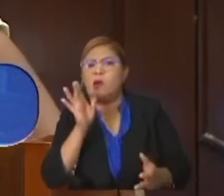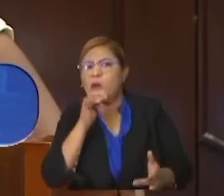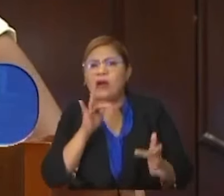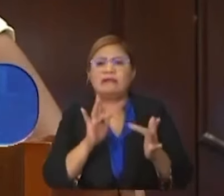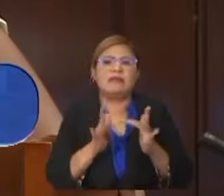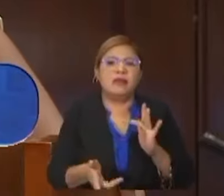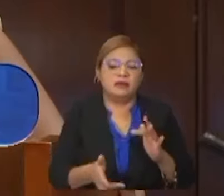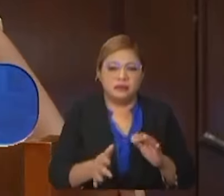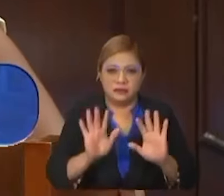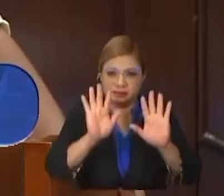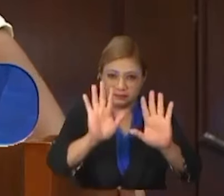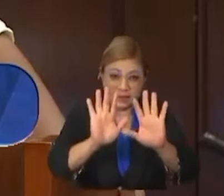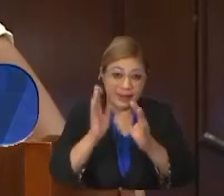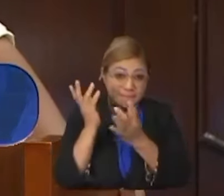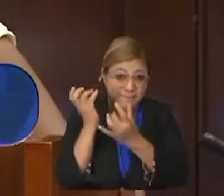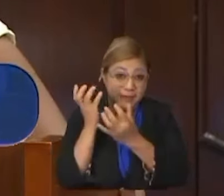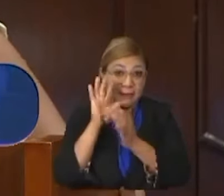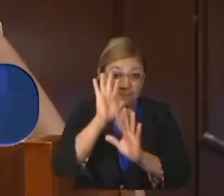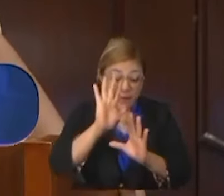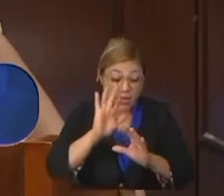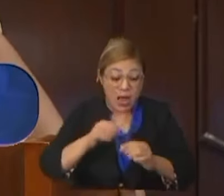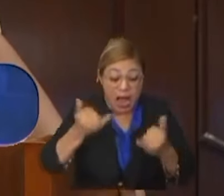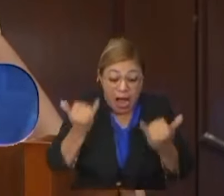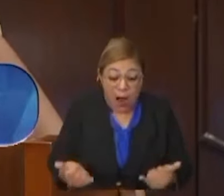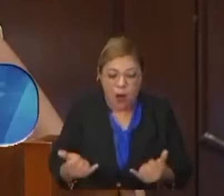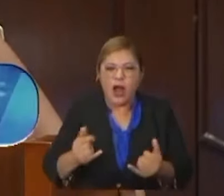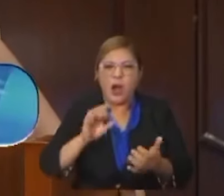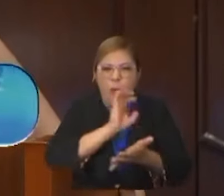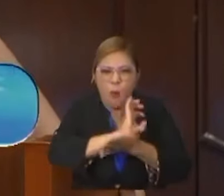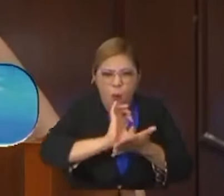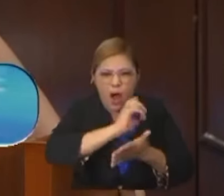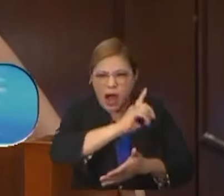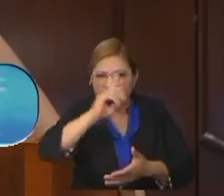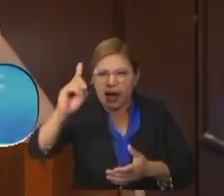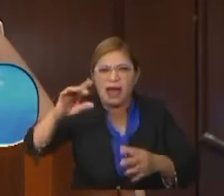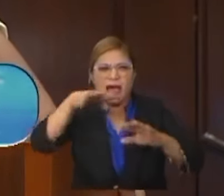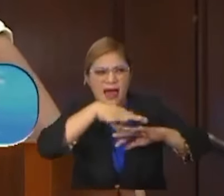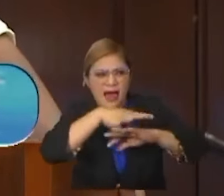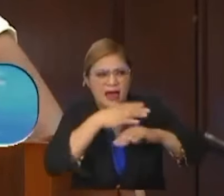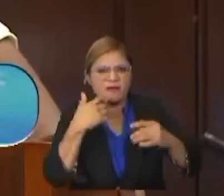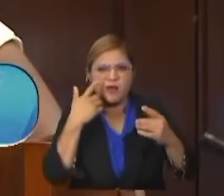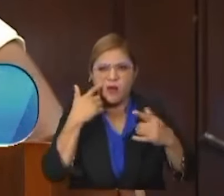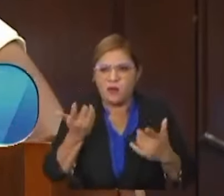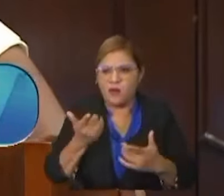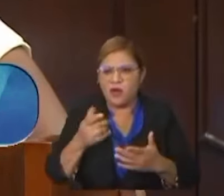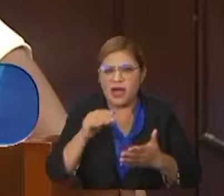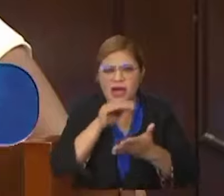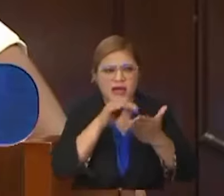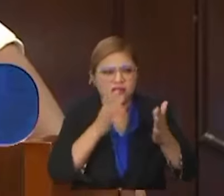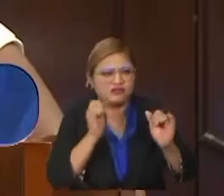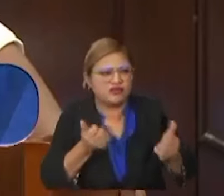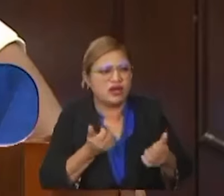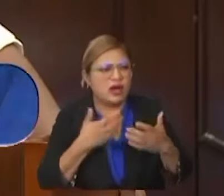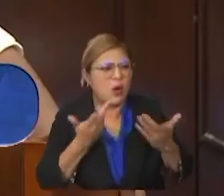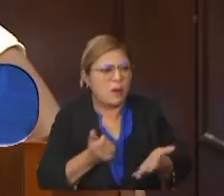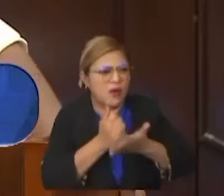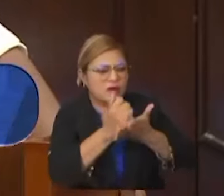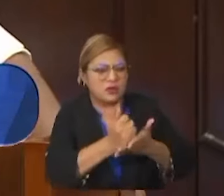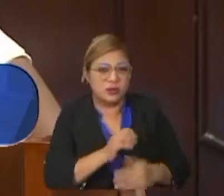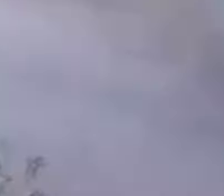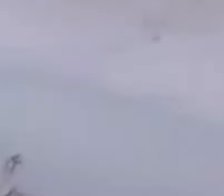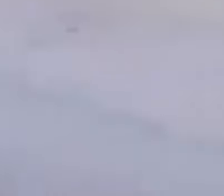todas las escuelas para resolver un problema que tenemos hoy con nuestros estudiantes, a quienes cada día el sistema les